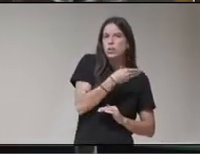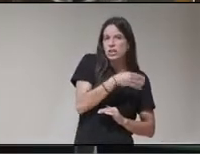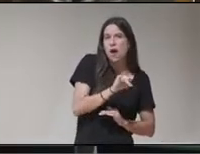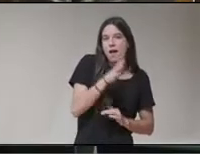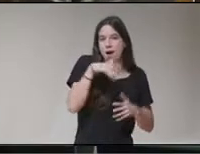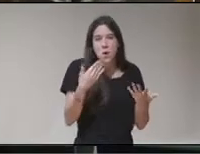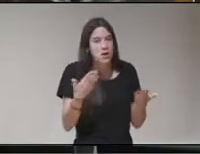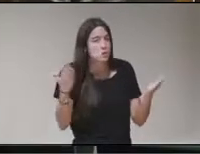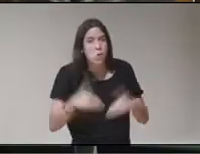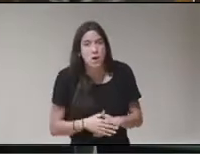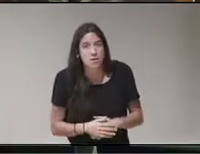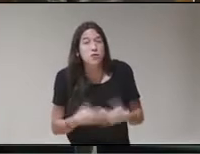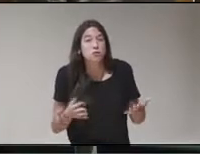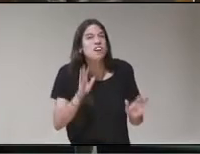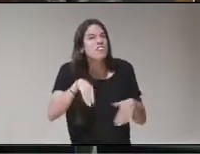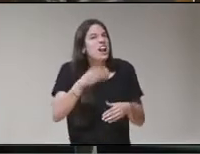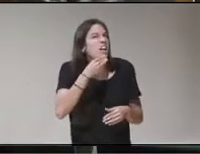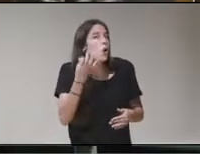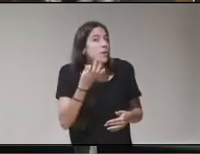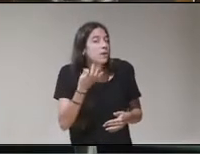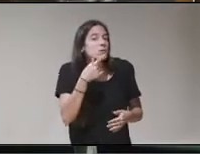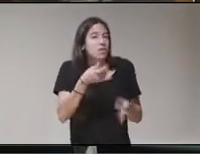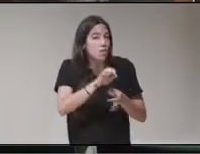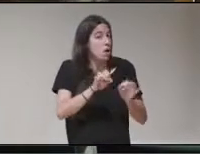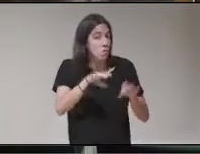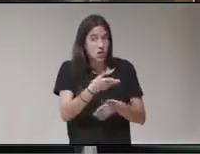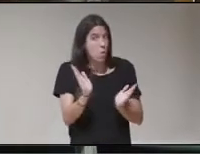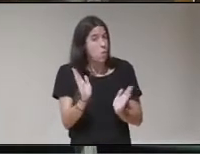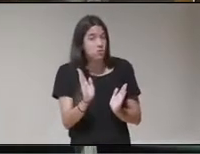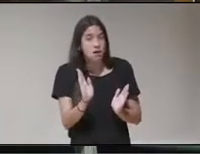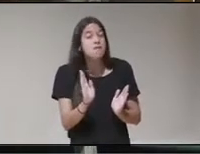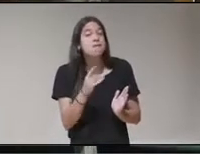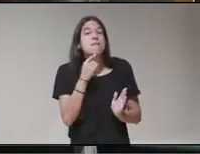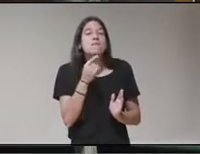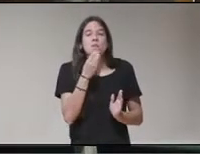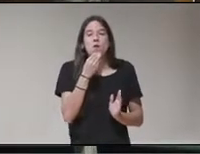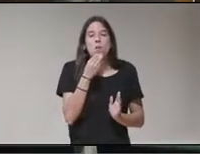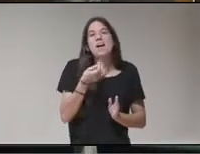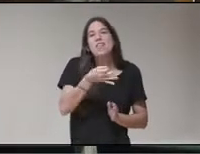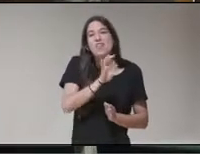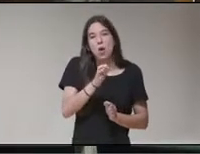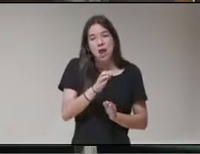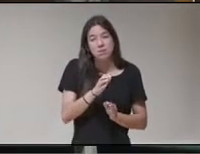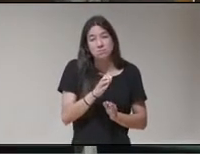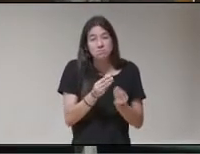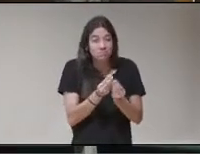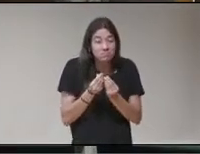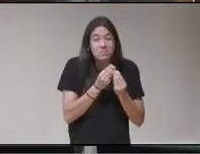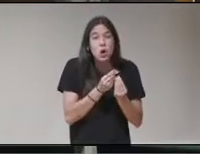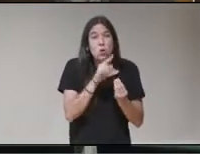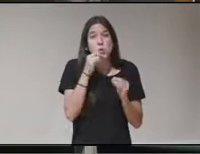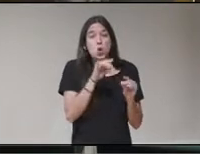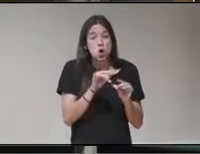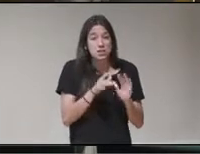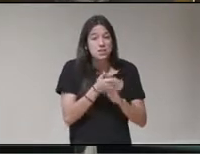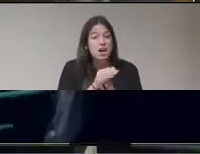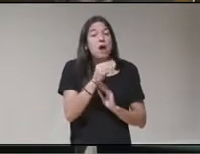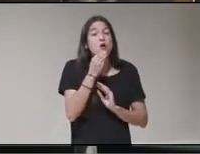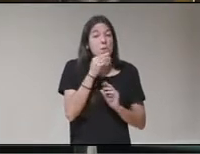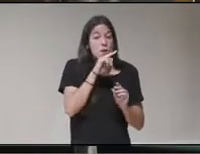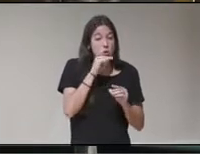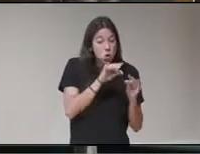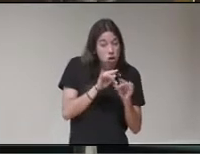lo que cualquier otra célula, de la glucosa sanguínea. Entonces, el bicho coge glucosa, lleva a cabo la glucólisis, se obtiene